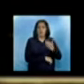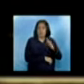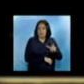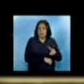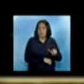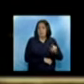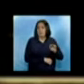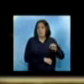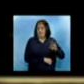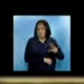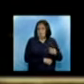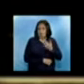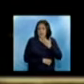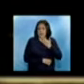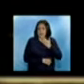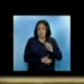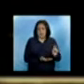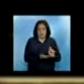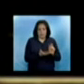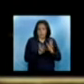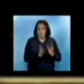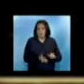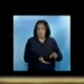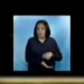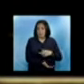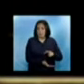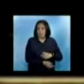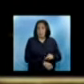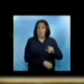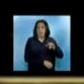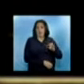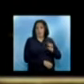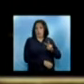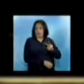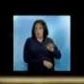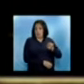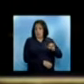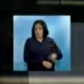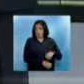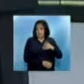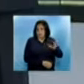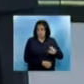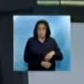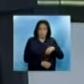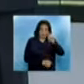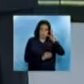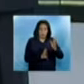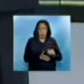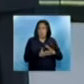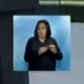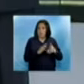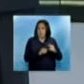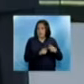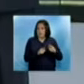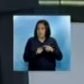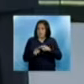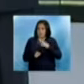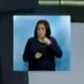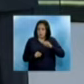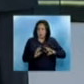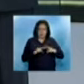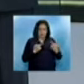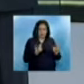este libro de la poeta y novelista Giovanna Polarolo, peruana por supuesto, y trata de una historia de distintas mujeres que se reúnen